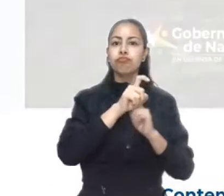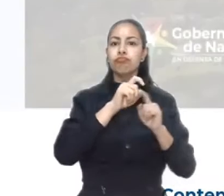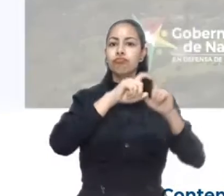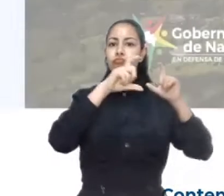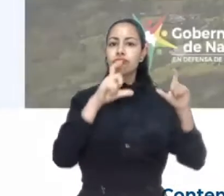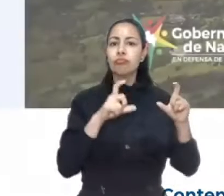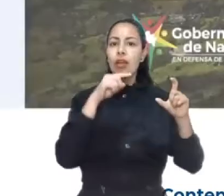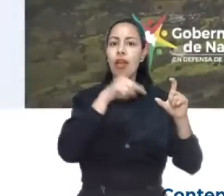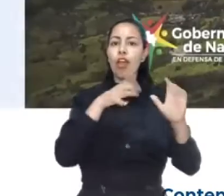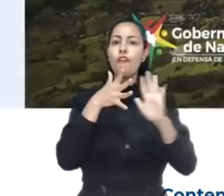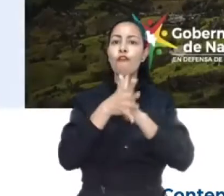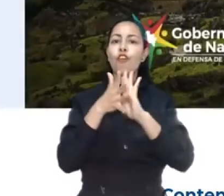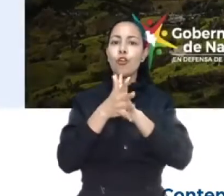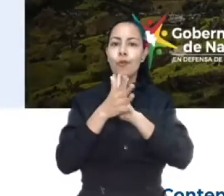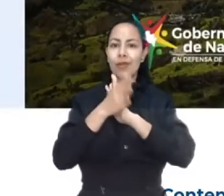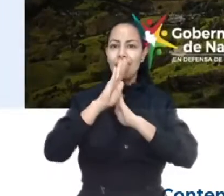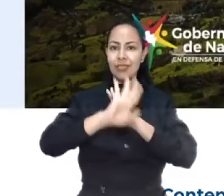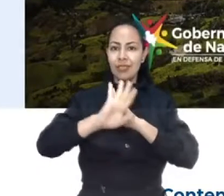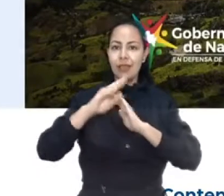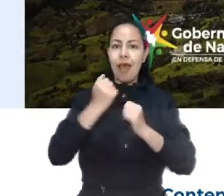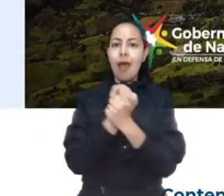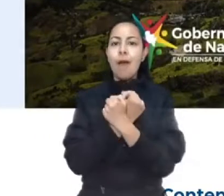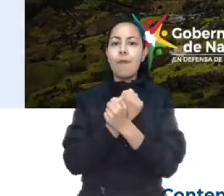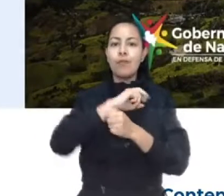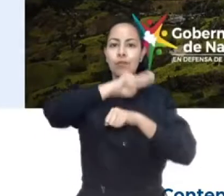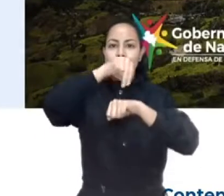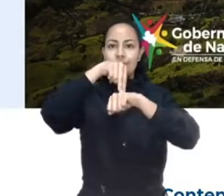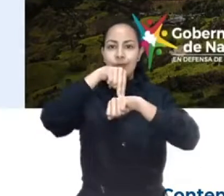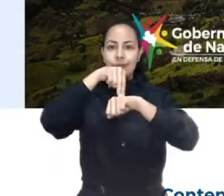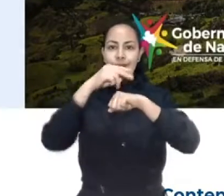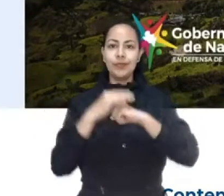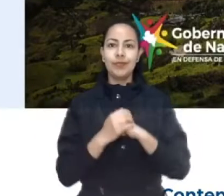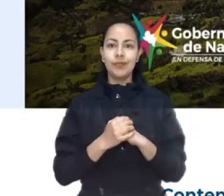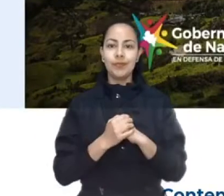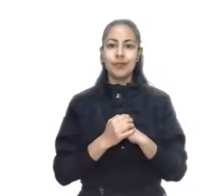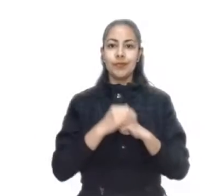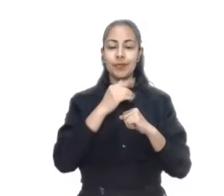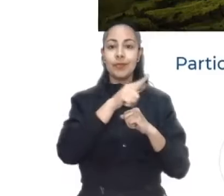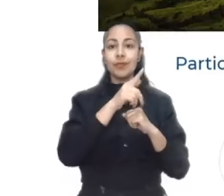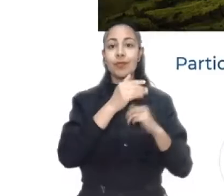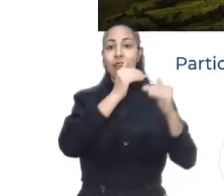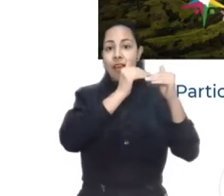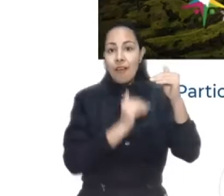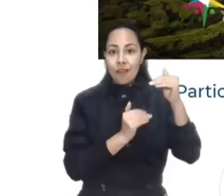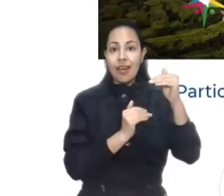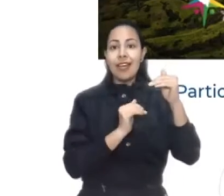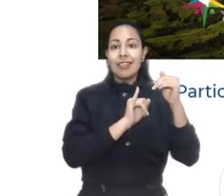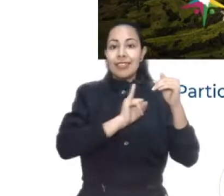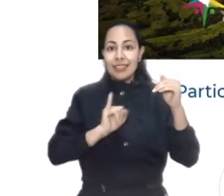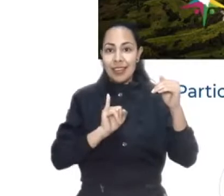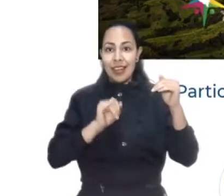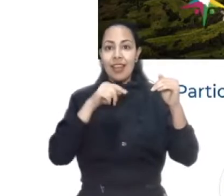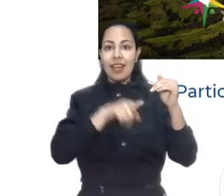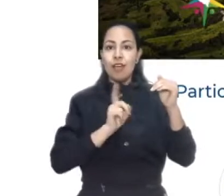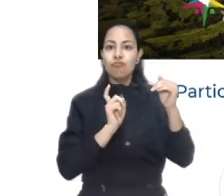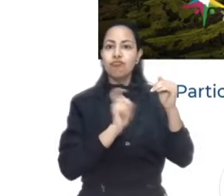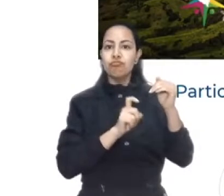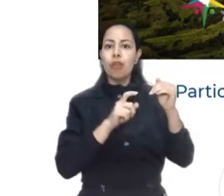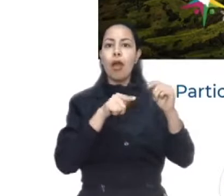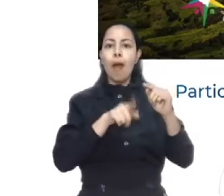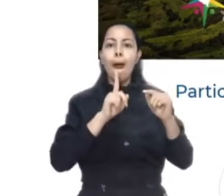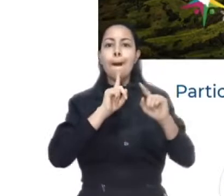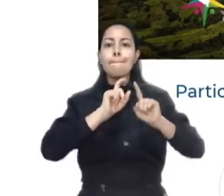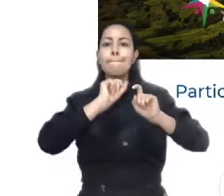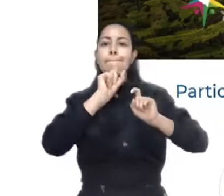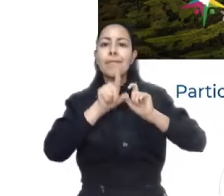Dé clic en la imagen de rendición de cuentas Amor por Nariño. En la parte inferior izquierda, dé clic en